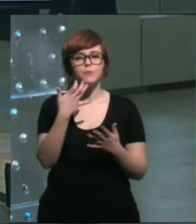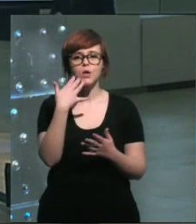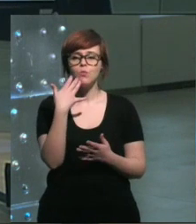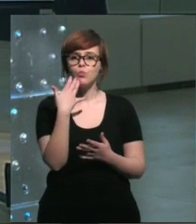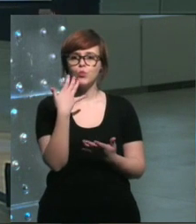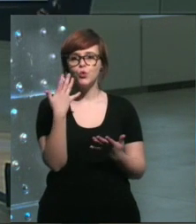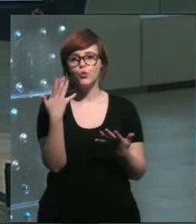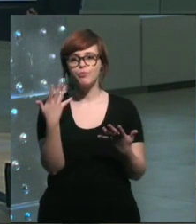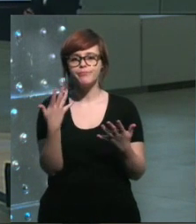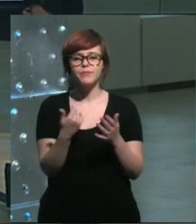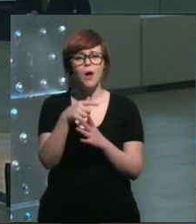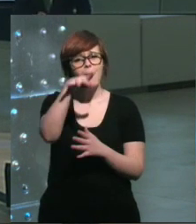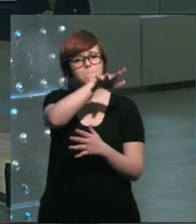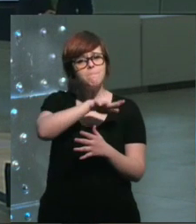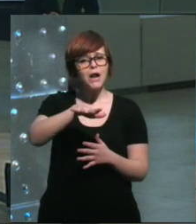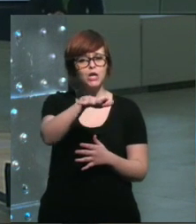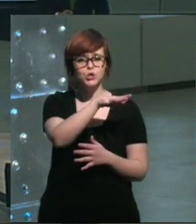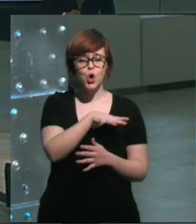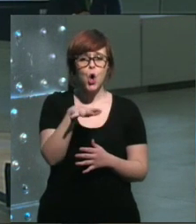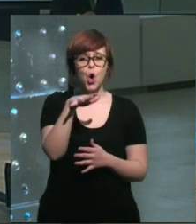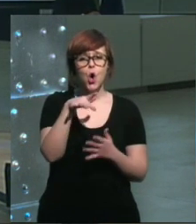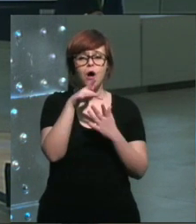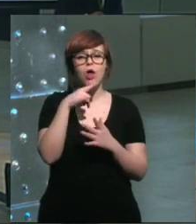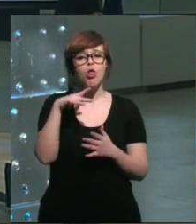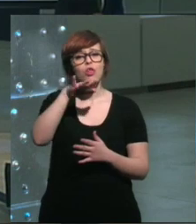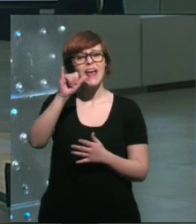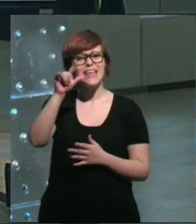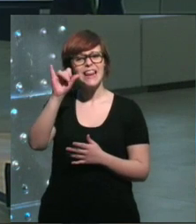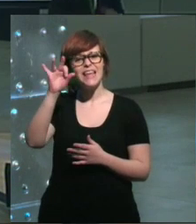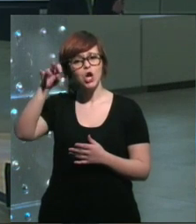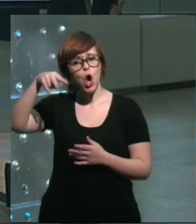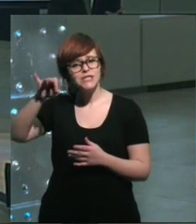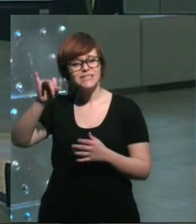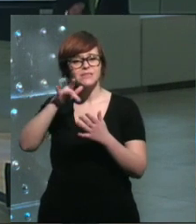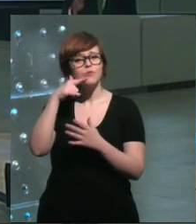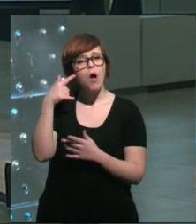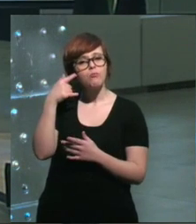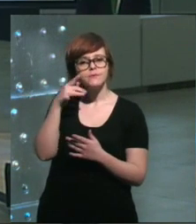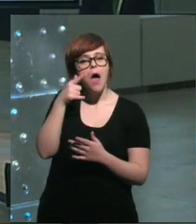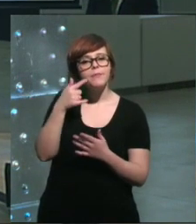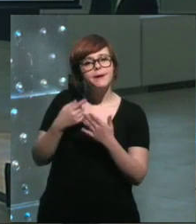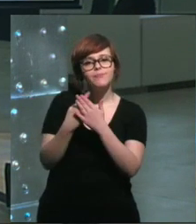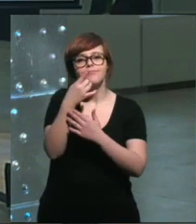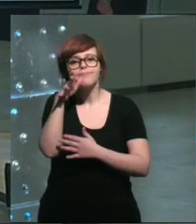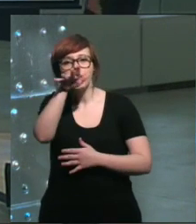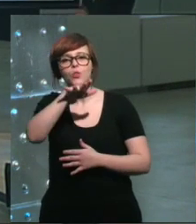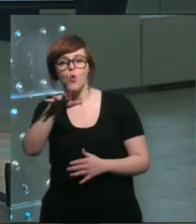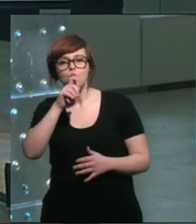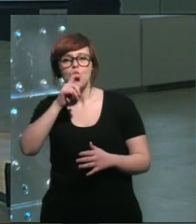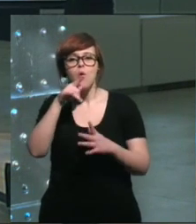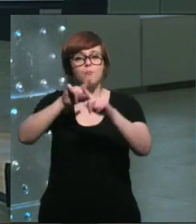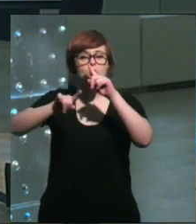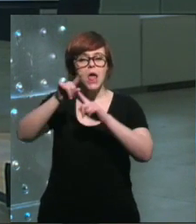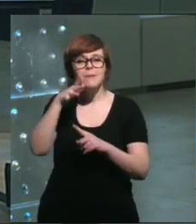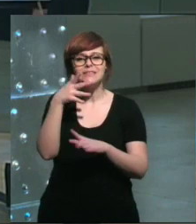tal barrio en Illinois y poder buscar información sobre por dónde ir, qué problemas te puedes encontrar, qué bases de